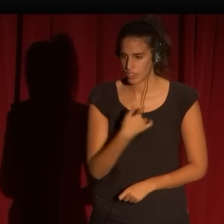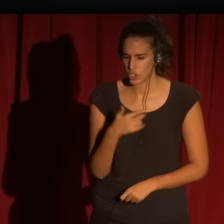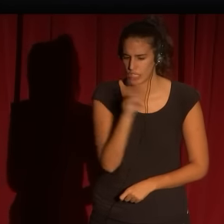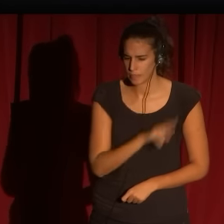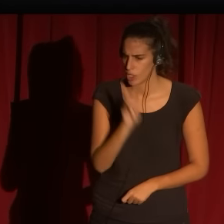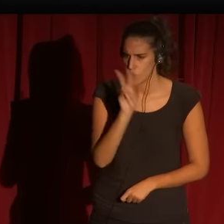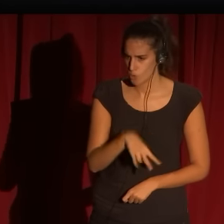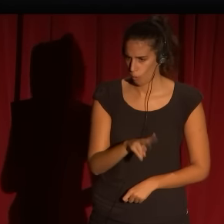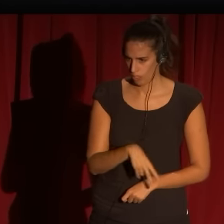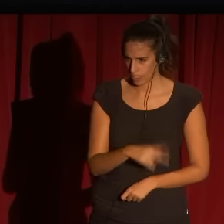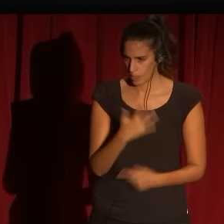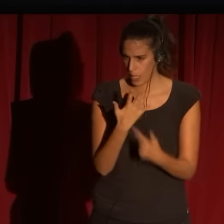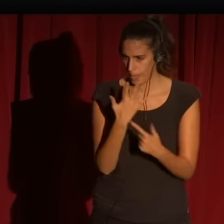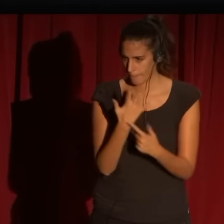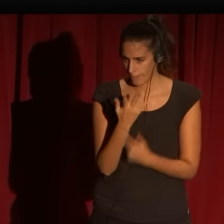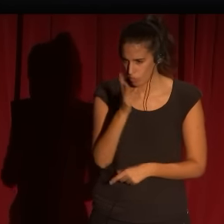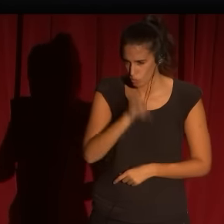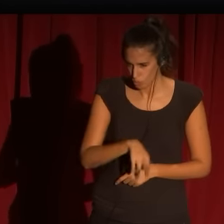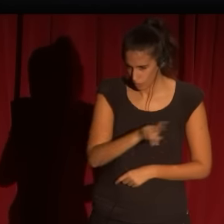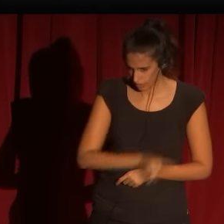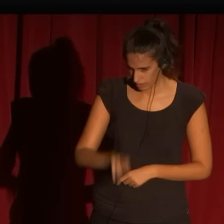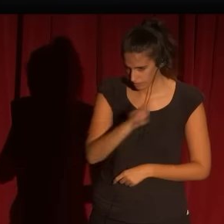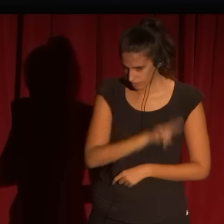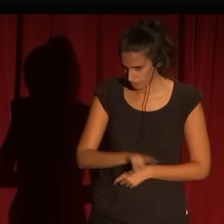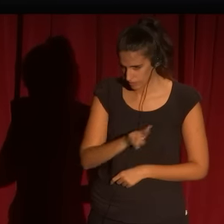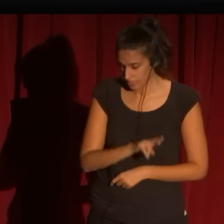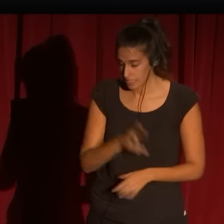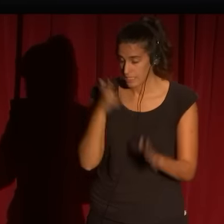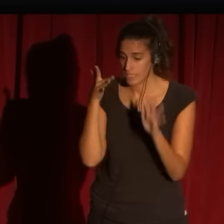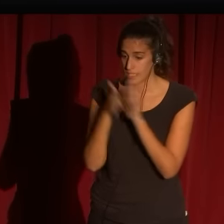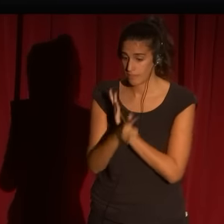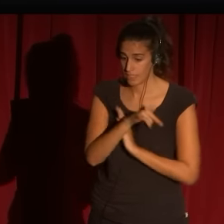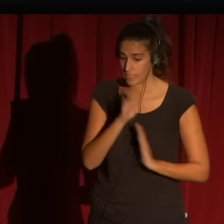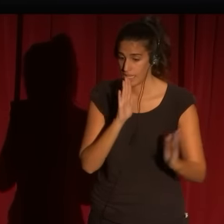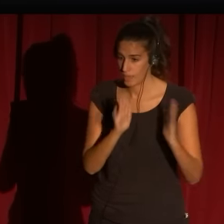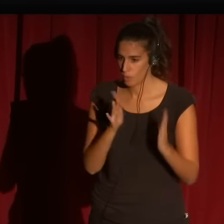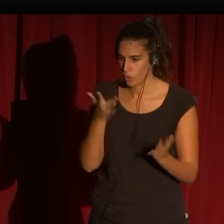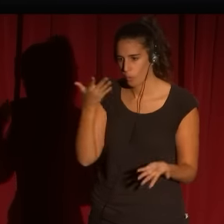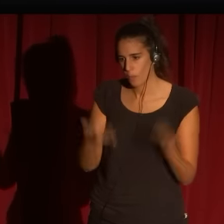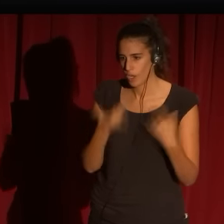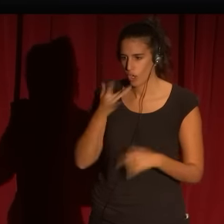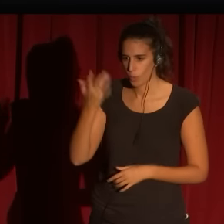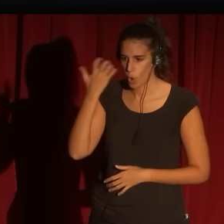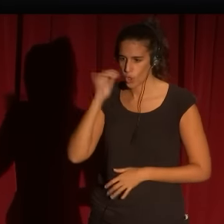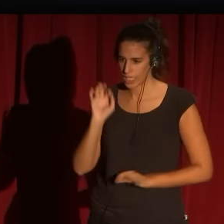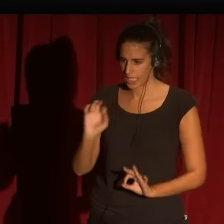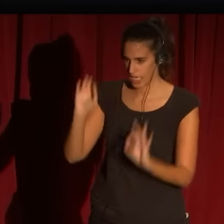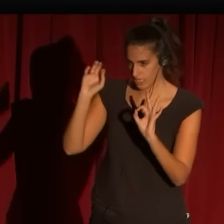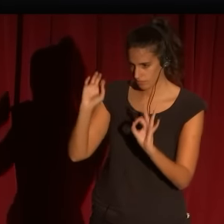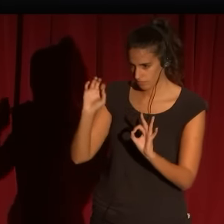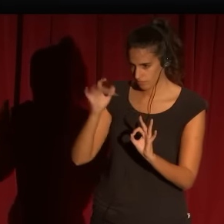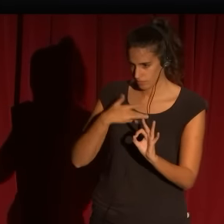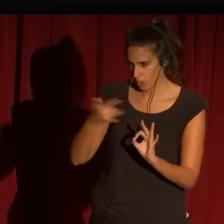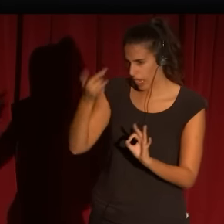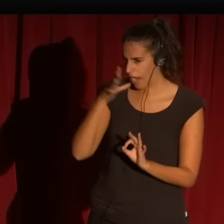nunca Nada dice ni siquiera una mano en Ninguna de mis figuras no es Claro que esta época valora la origen Quizá no de manera tan obsesiva como lo